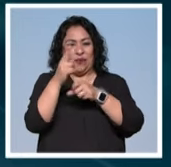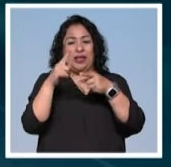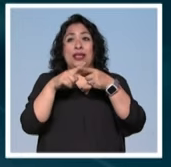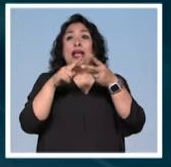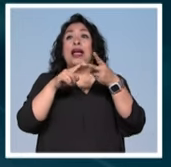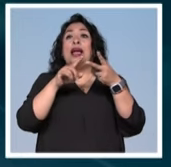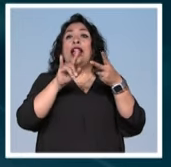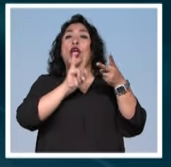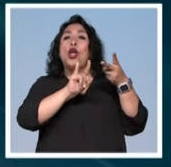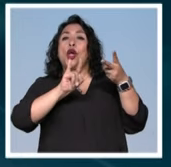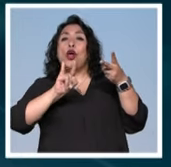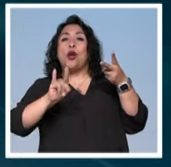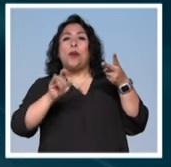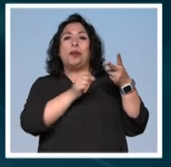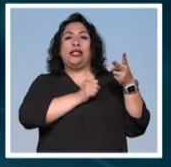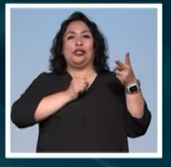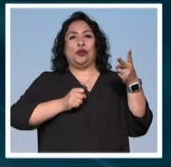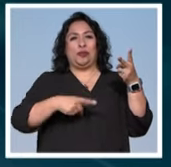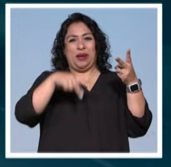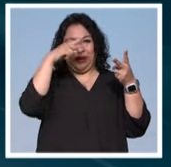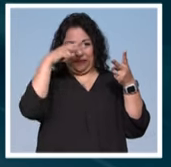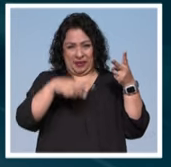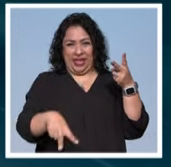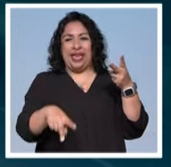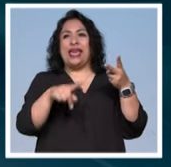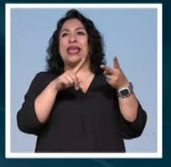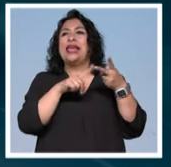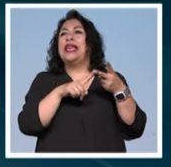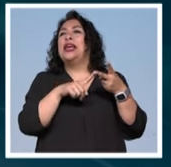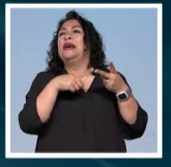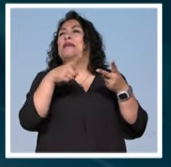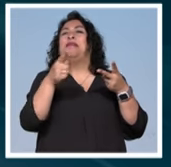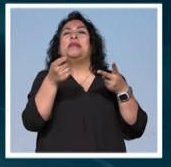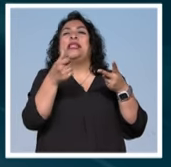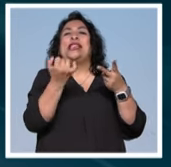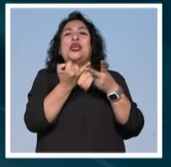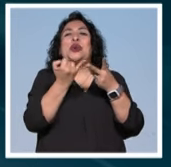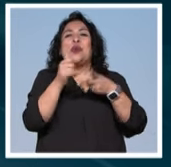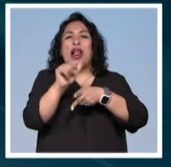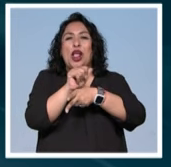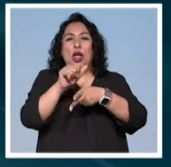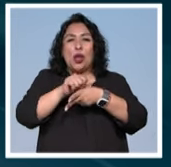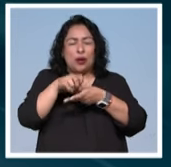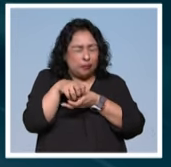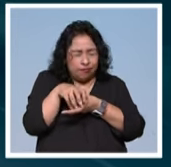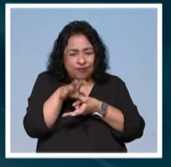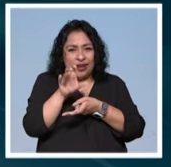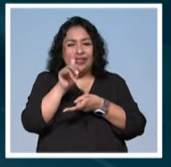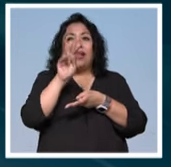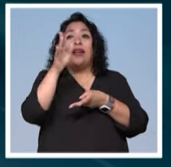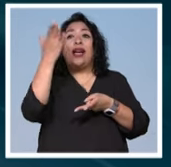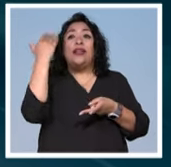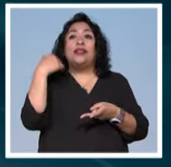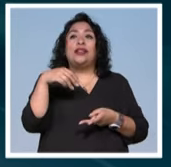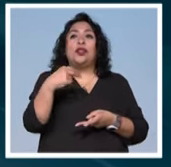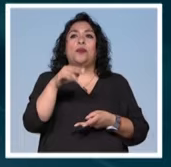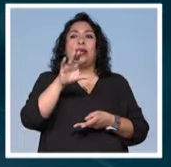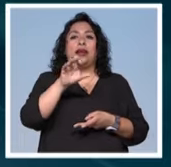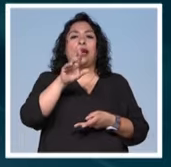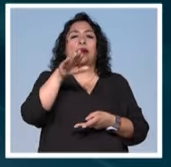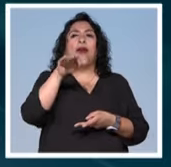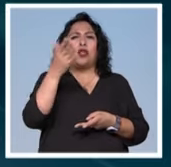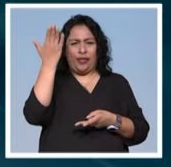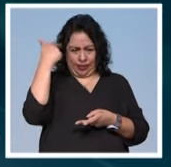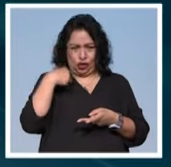cómic de superhéroes Hecho en México este como de Transformers Hecho en México que se llamaba karmatron que yo leía de